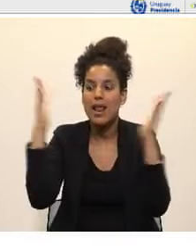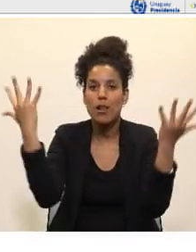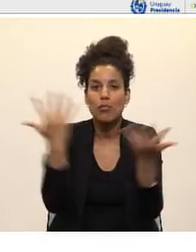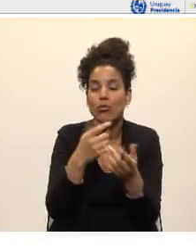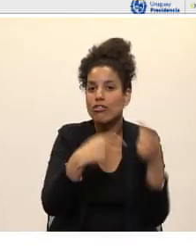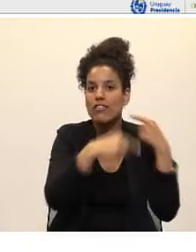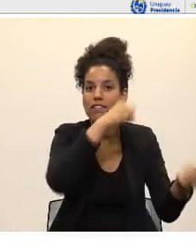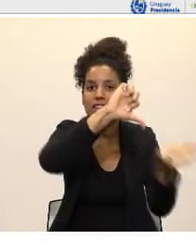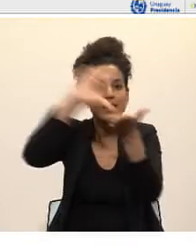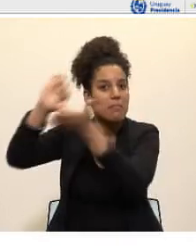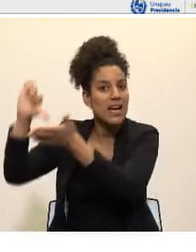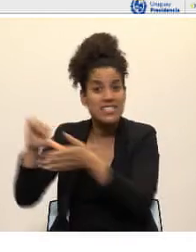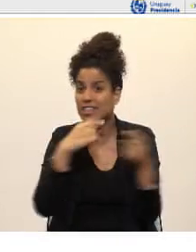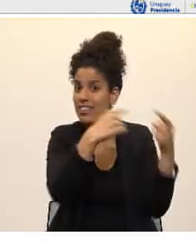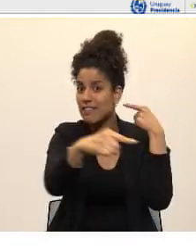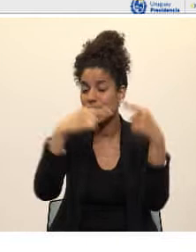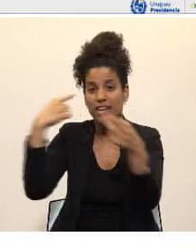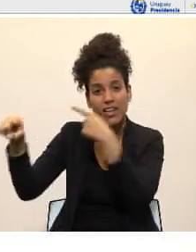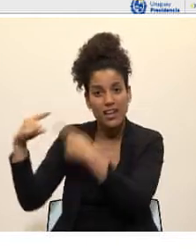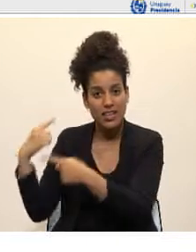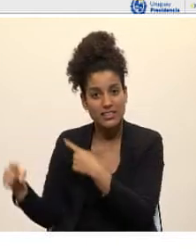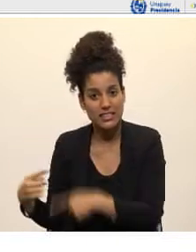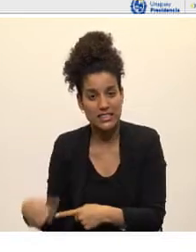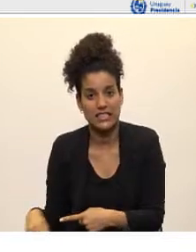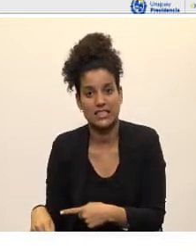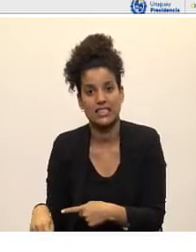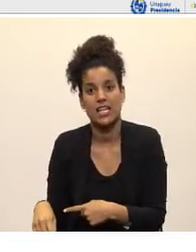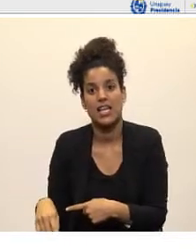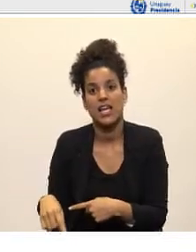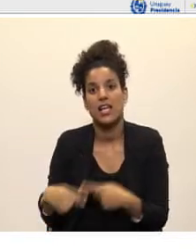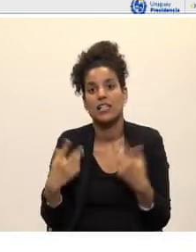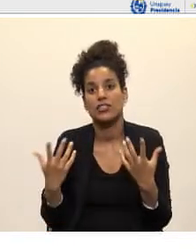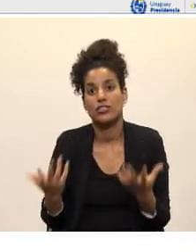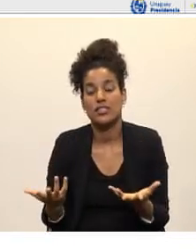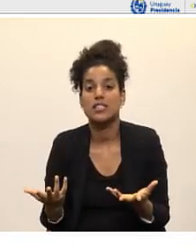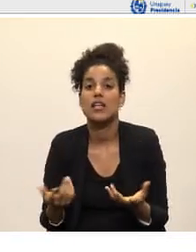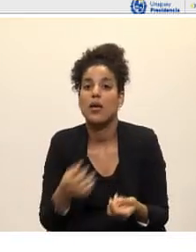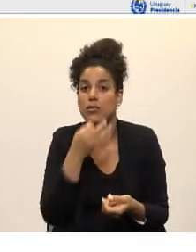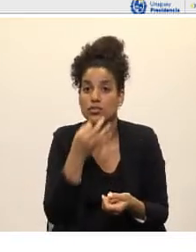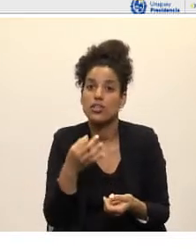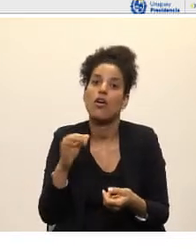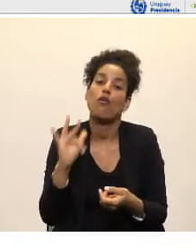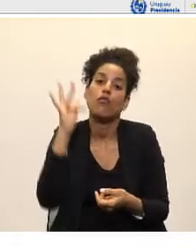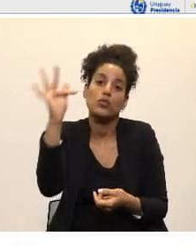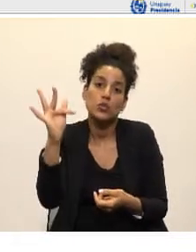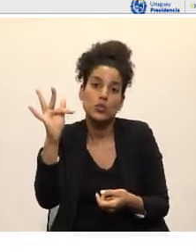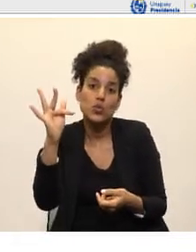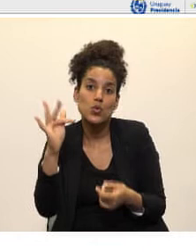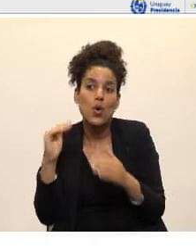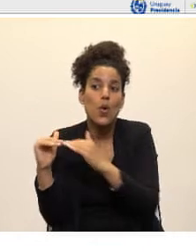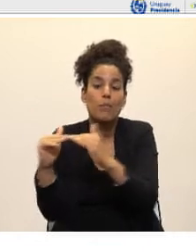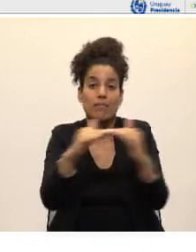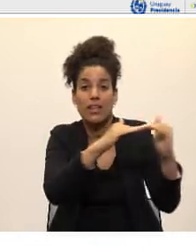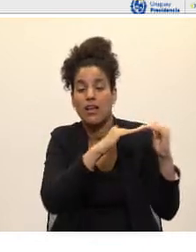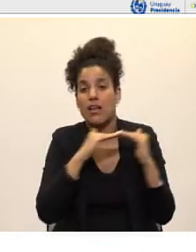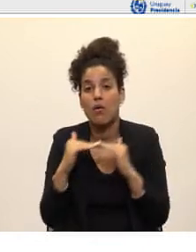puse como título esta idea de lo común, de los futuros más relevantes, de este futuro común que va a implicar una